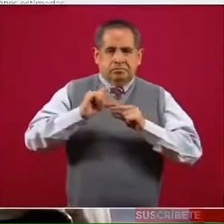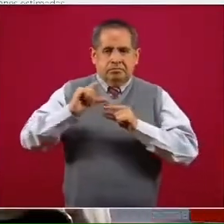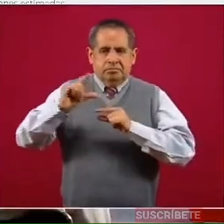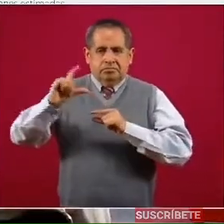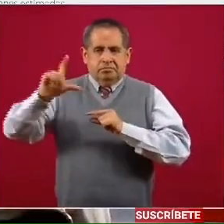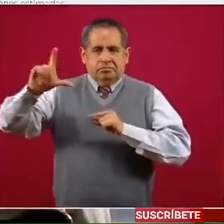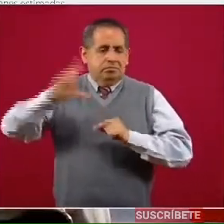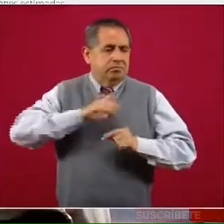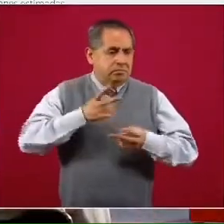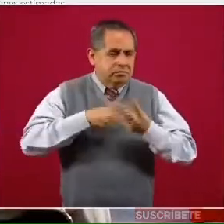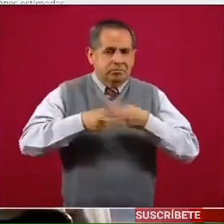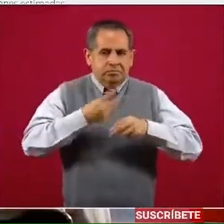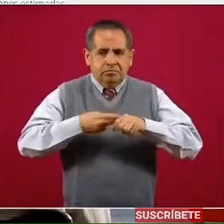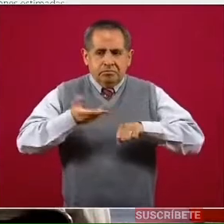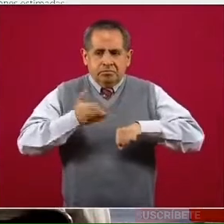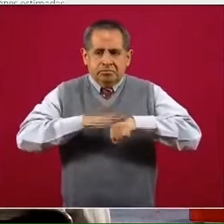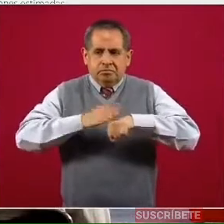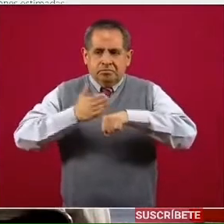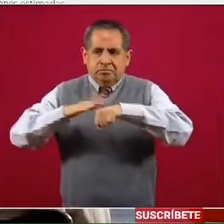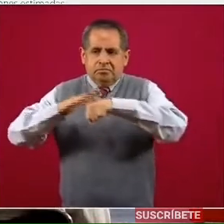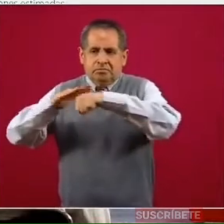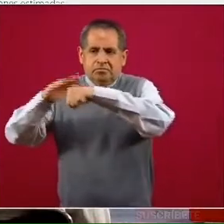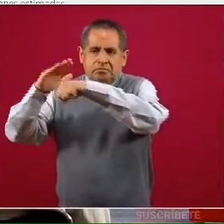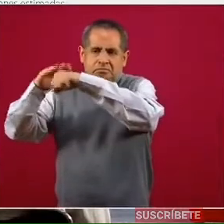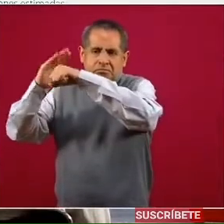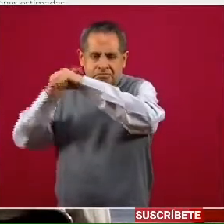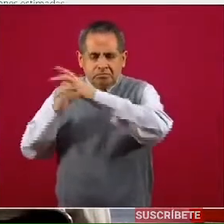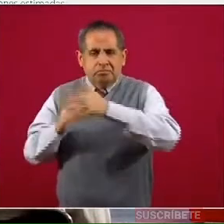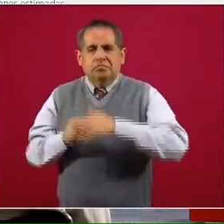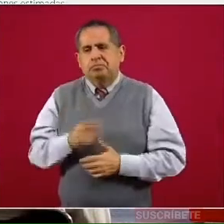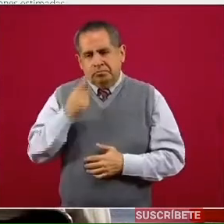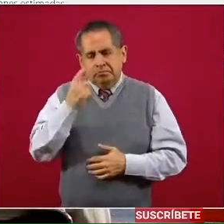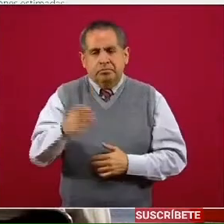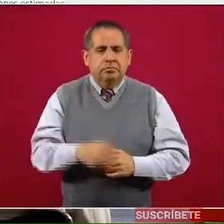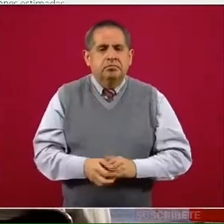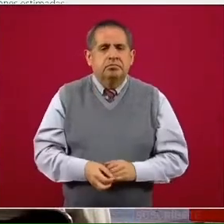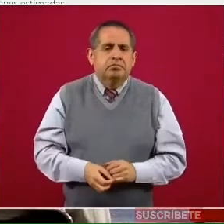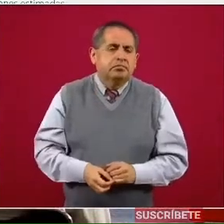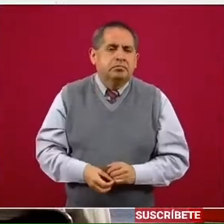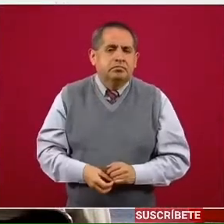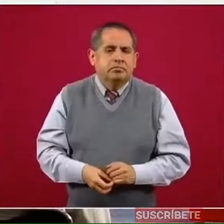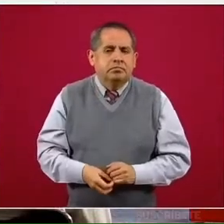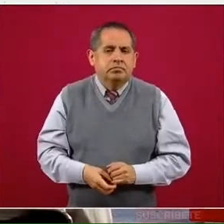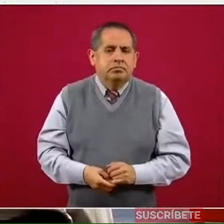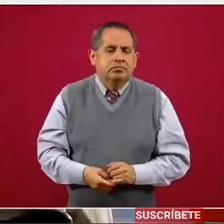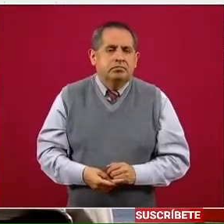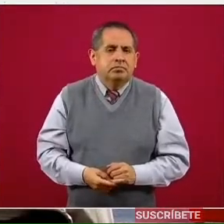manera cualitativa en el resto de la gráfica. La siguiente, por favor.